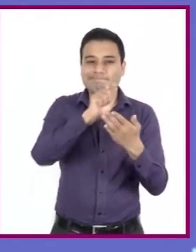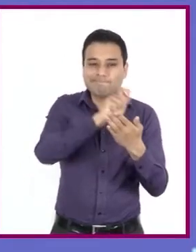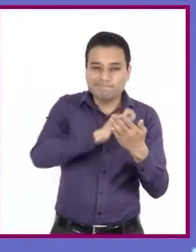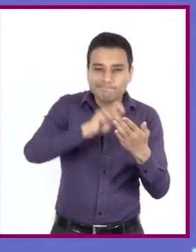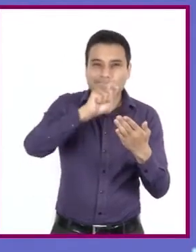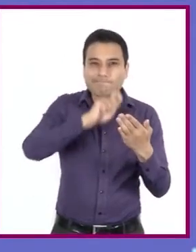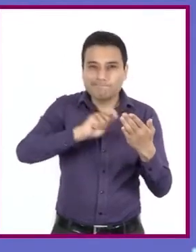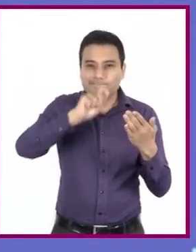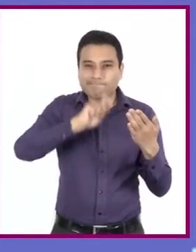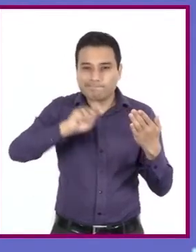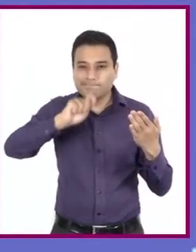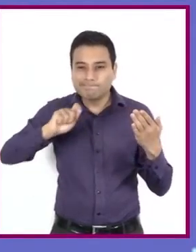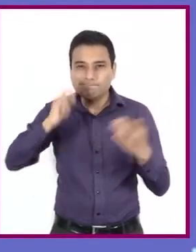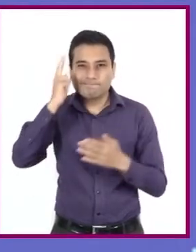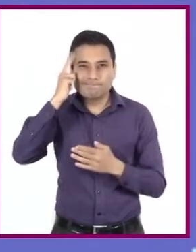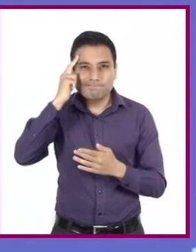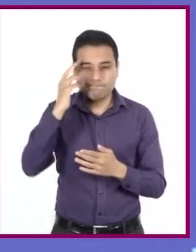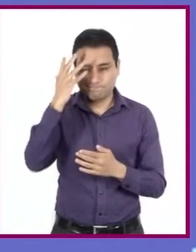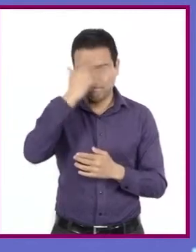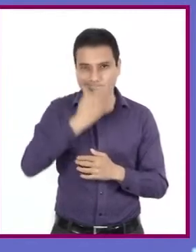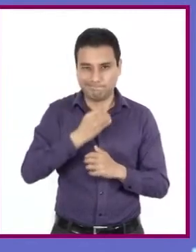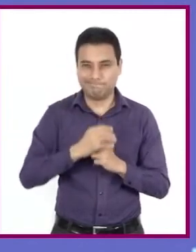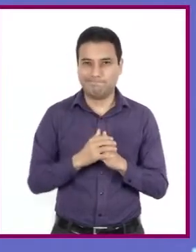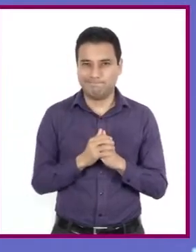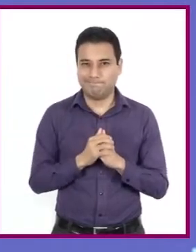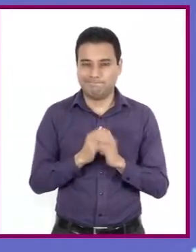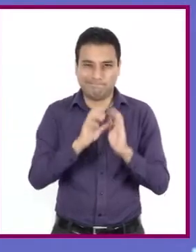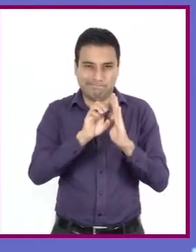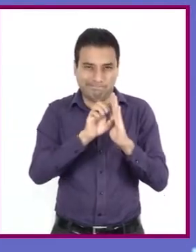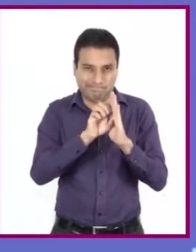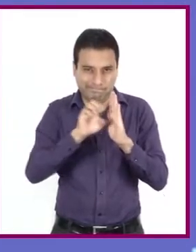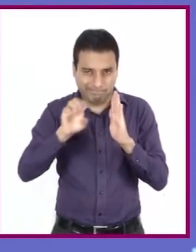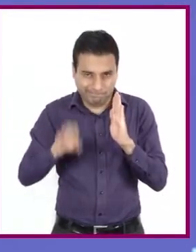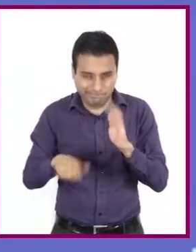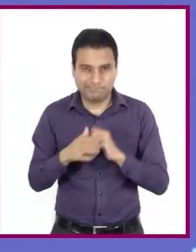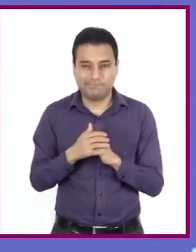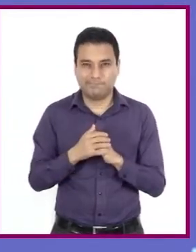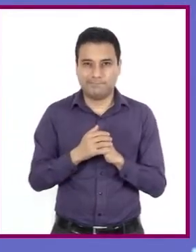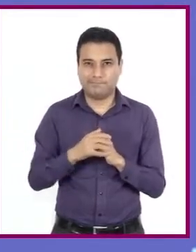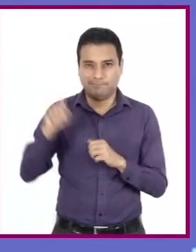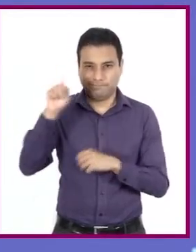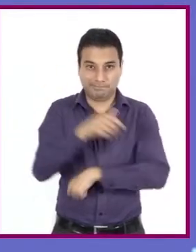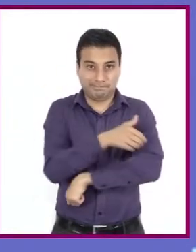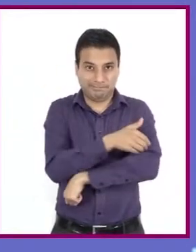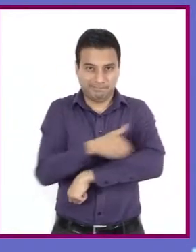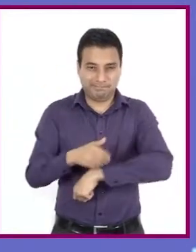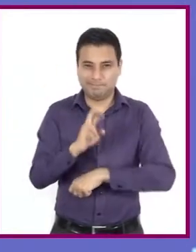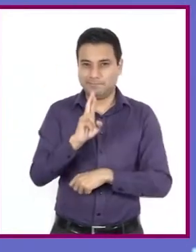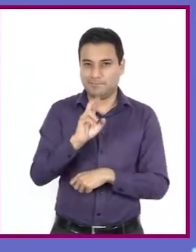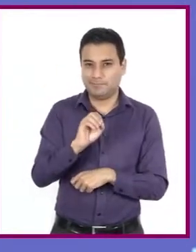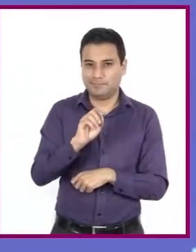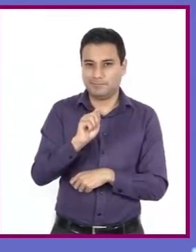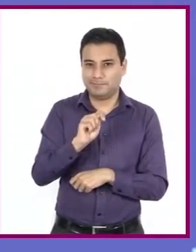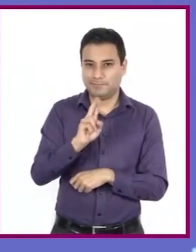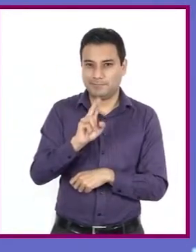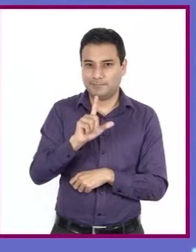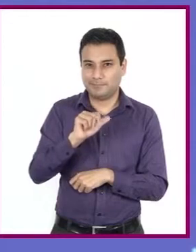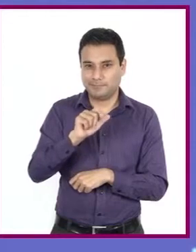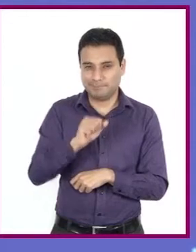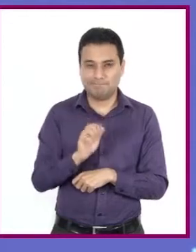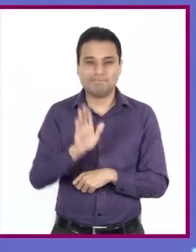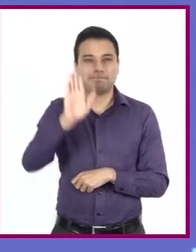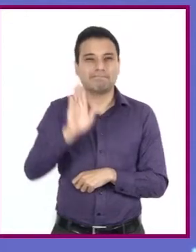decir, cuando vemos una letra que pertenece a la familia de las rotuladas, recordamos la escritura a